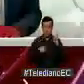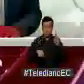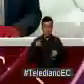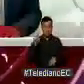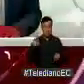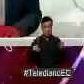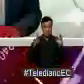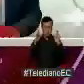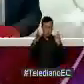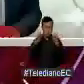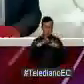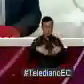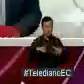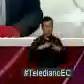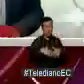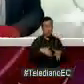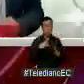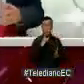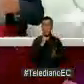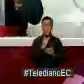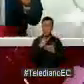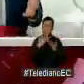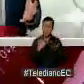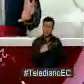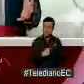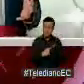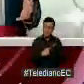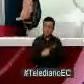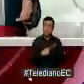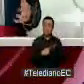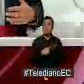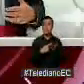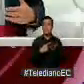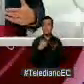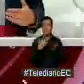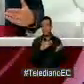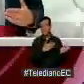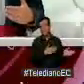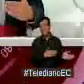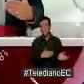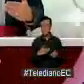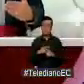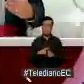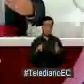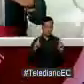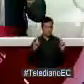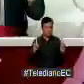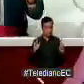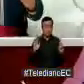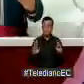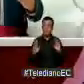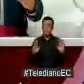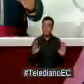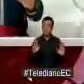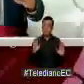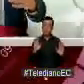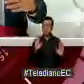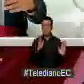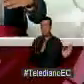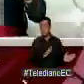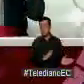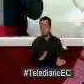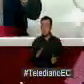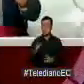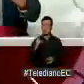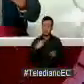sectores agrícolas que hay que ponerlas de frente en el debate y tiene que ser la posición nacional. Pero una cosa es poner por delante esas sensibilidades